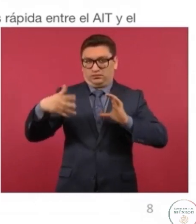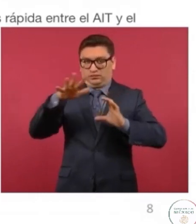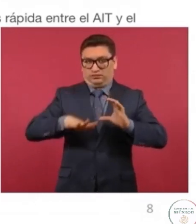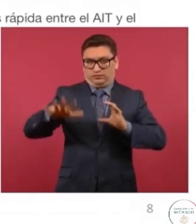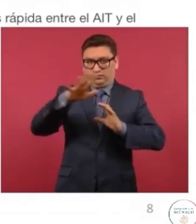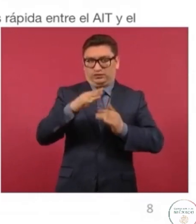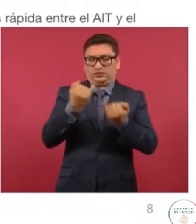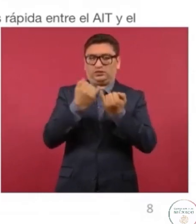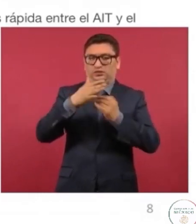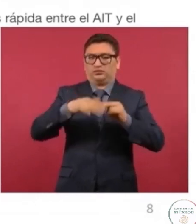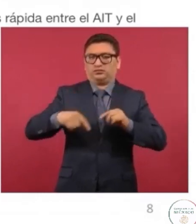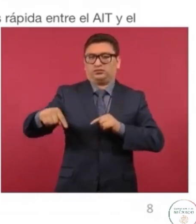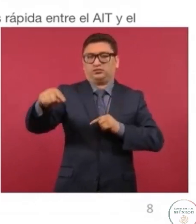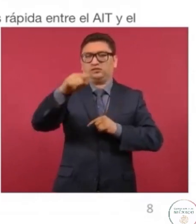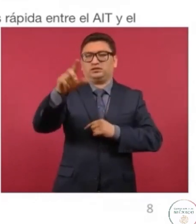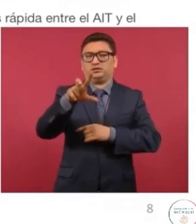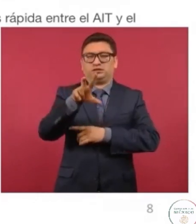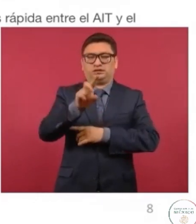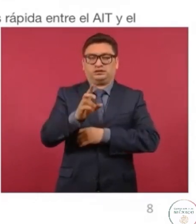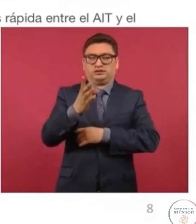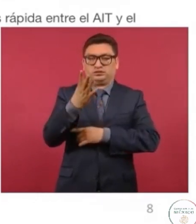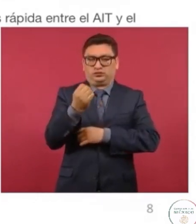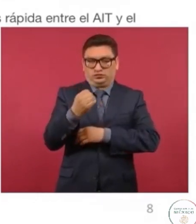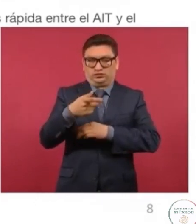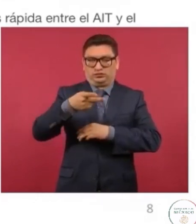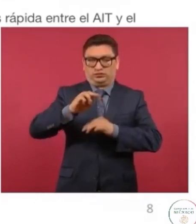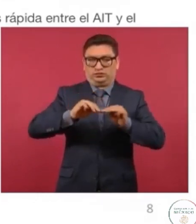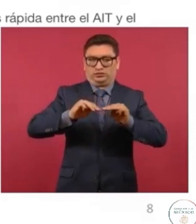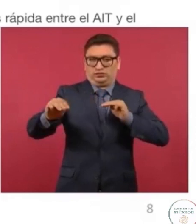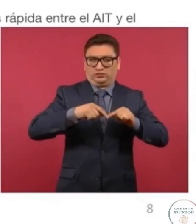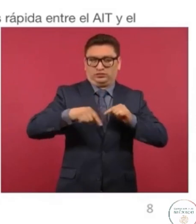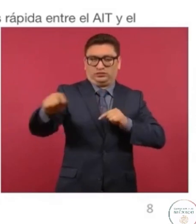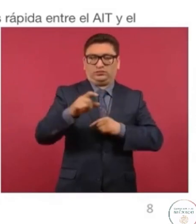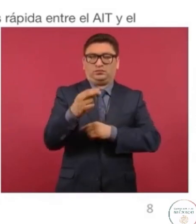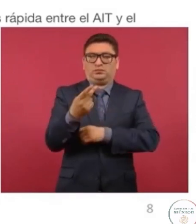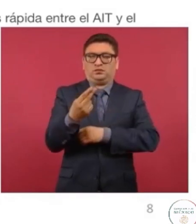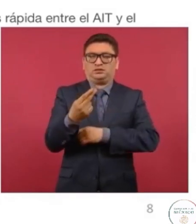zona poniente del Valle de México. 39 kilómetros de longitud,